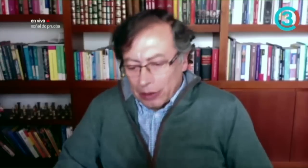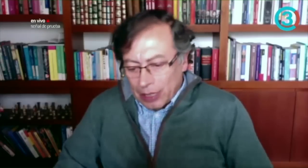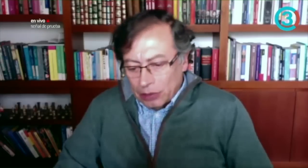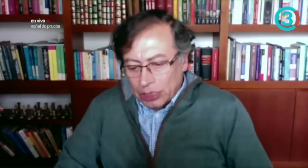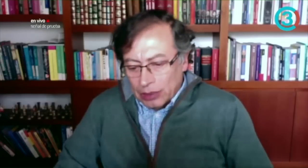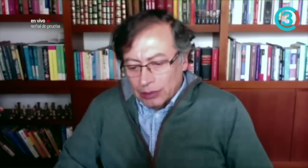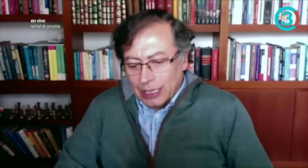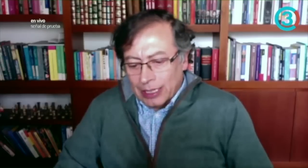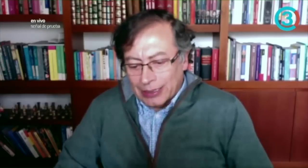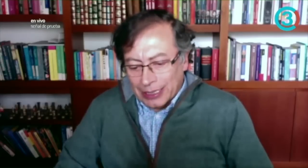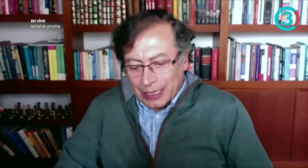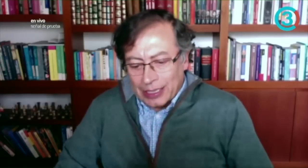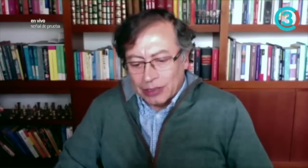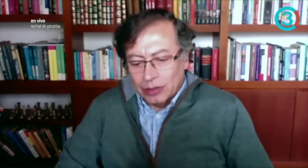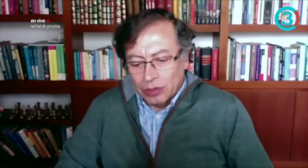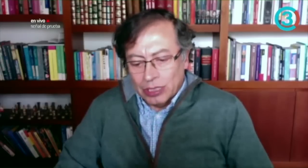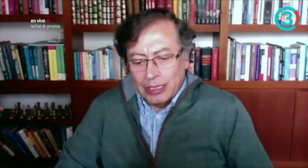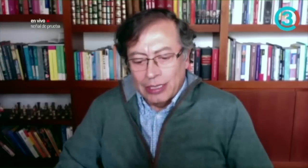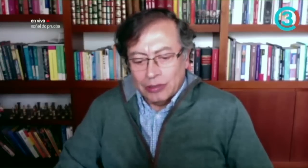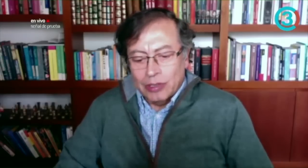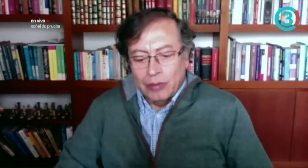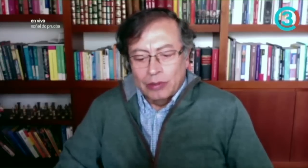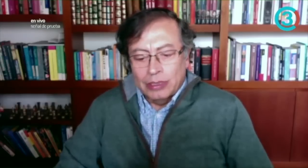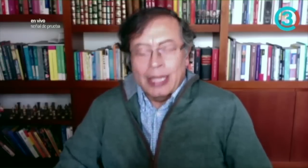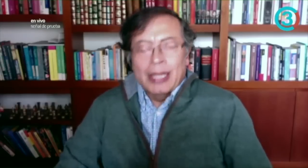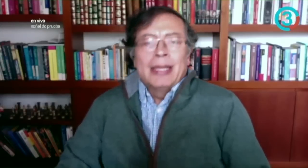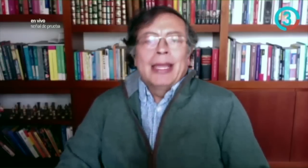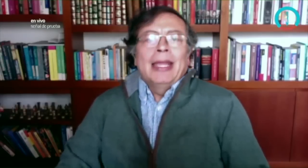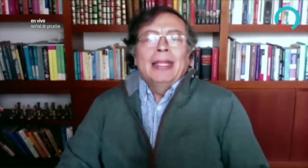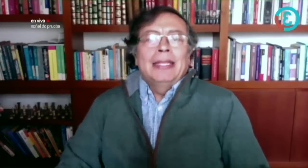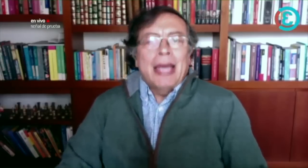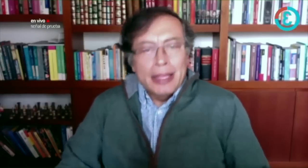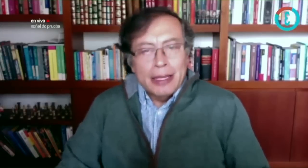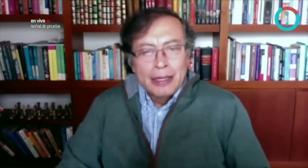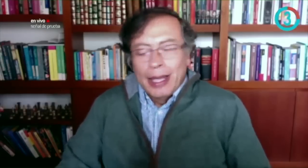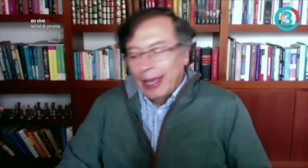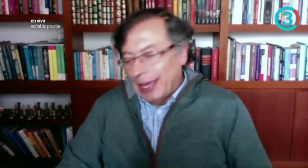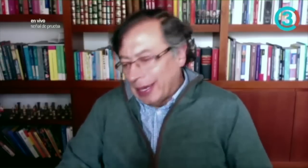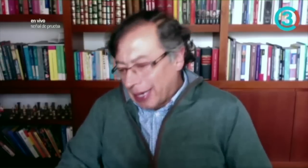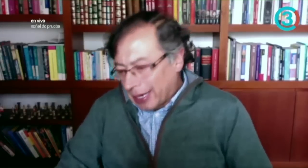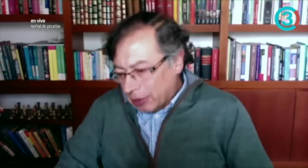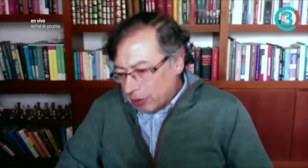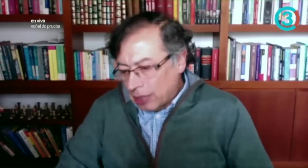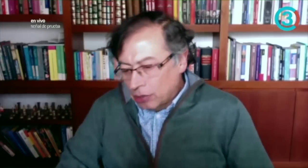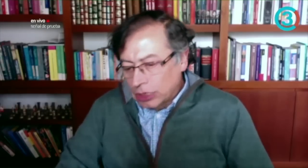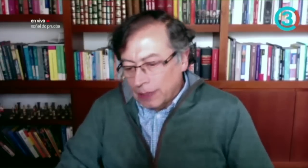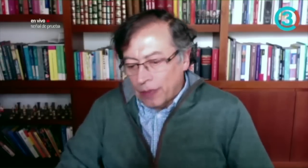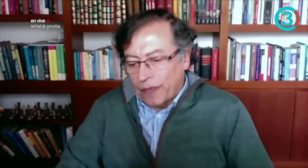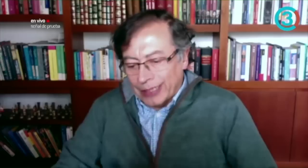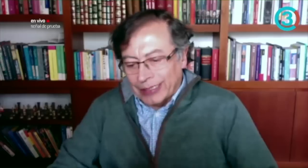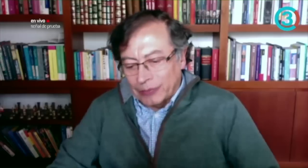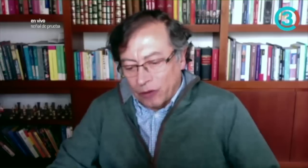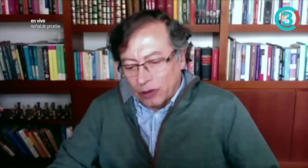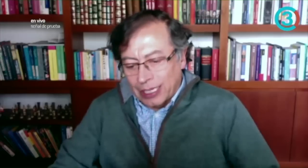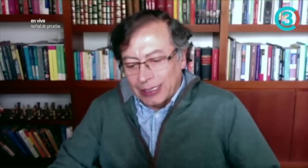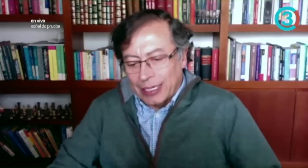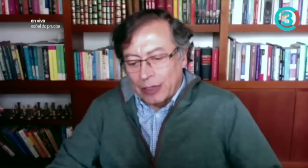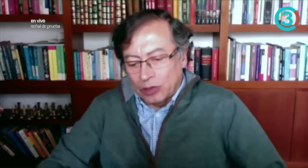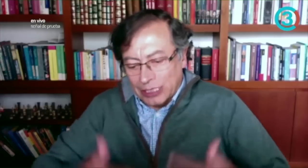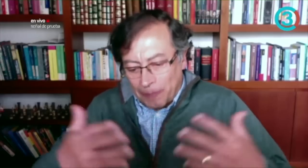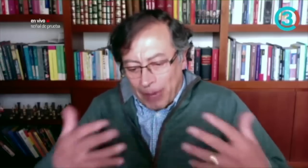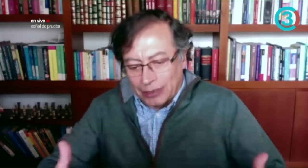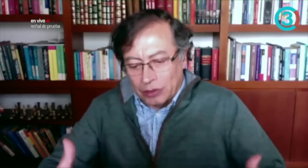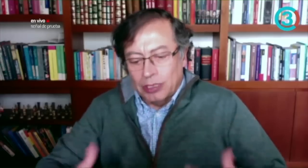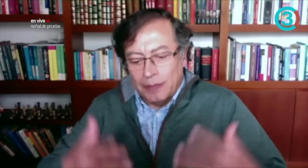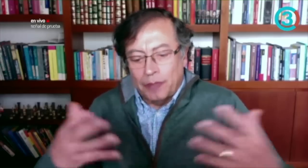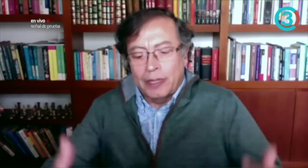¿En qué quedó la lucha contra la segregación social en la ciudad de Bogotá? En nada. ¿En qué quedó la lucha por